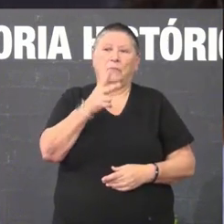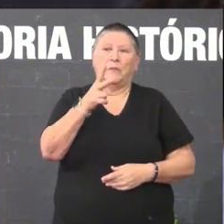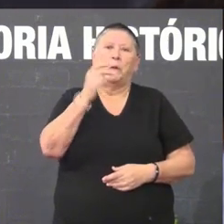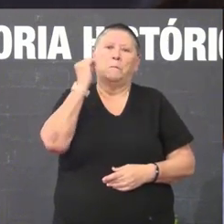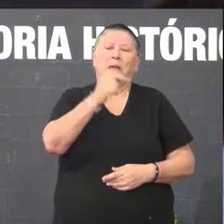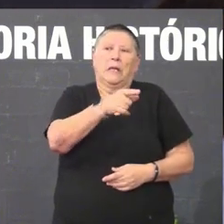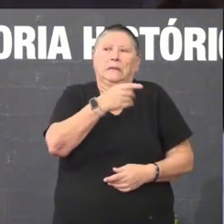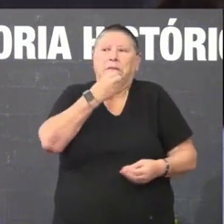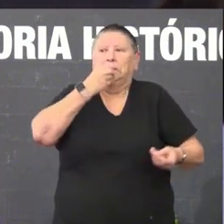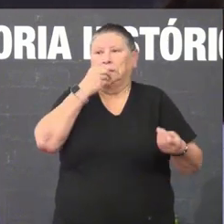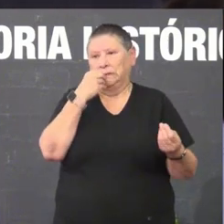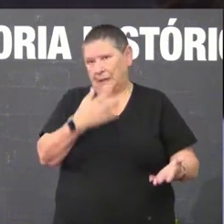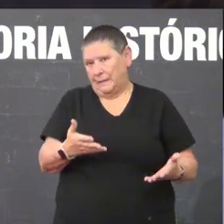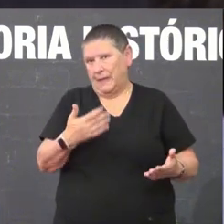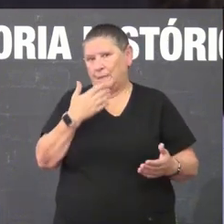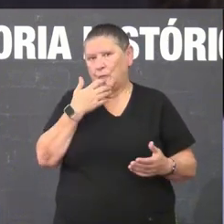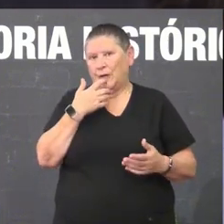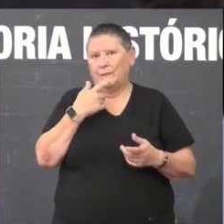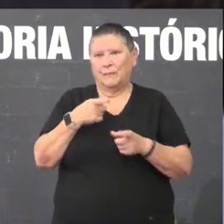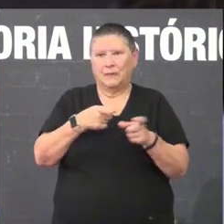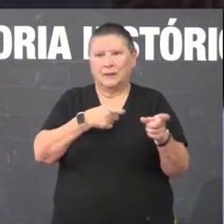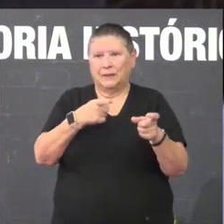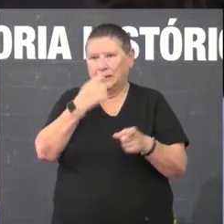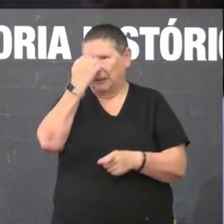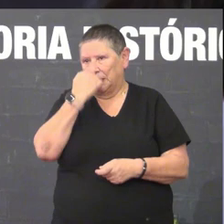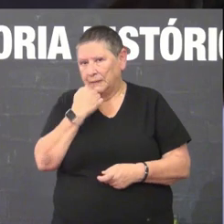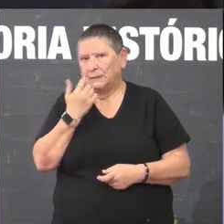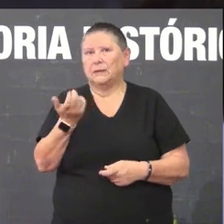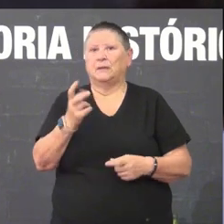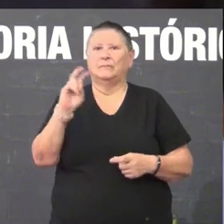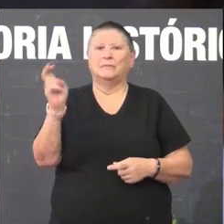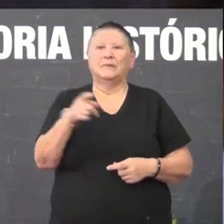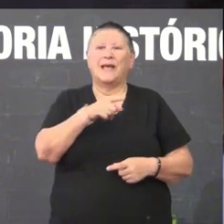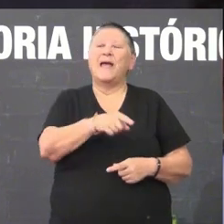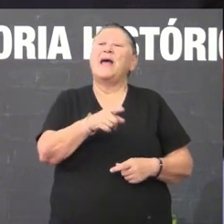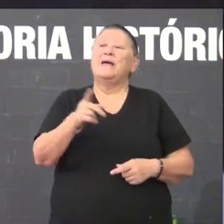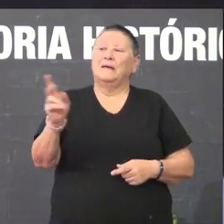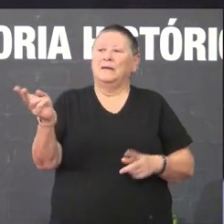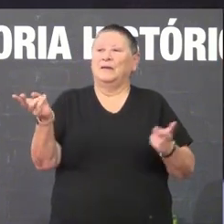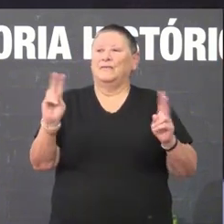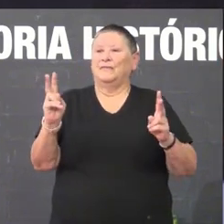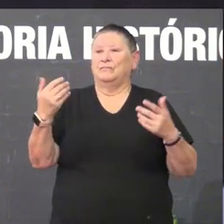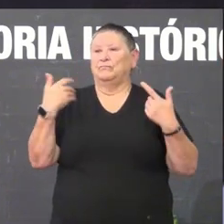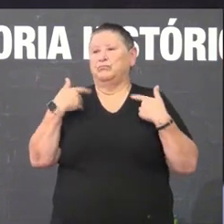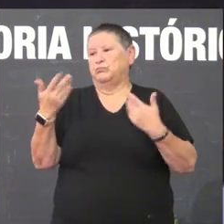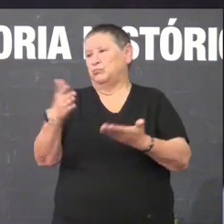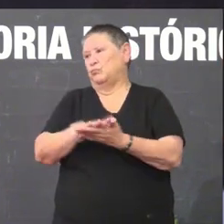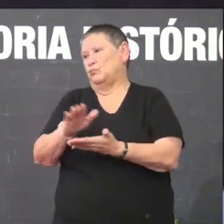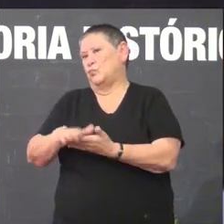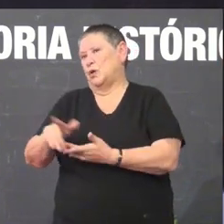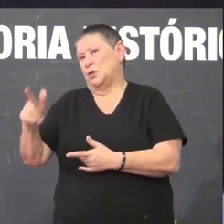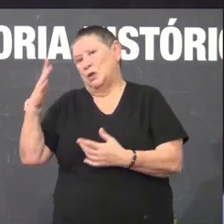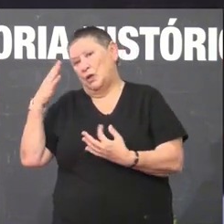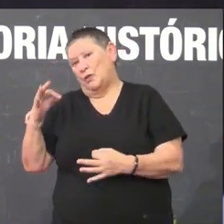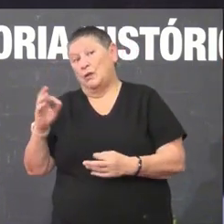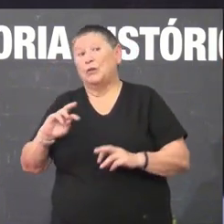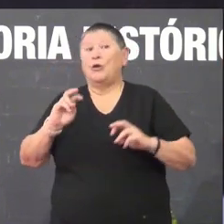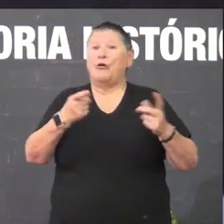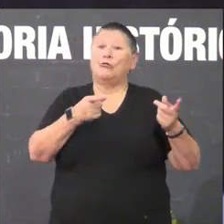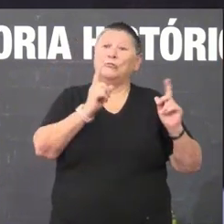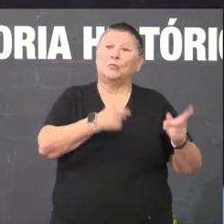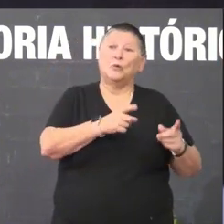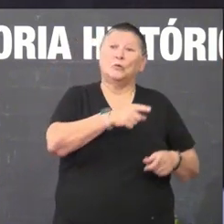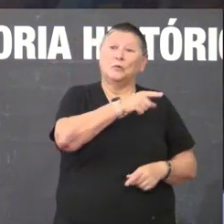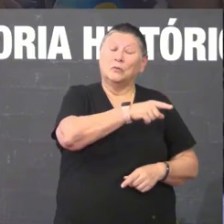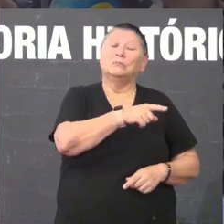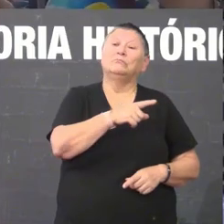la izquierda en la guerrilla porque Claro si hay unas víctimas inocentes es porque hay otras víctimas que no eran inocentes no